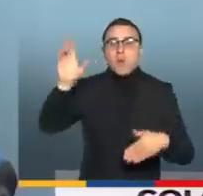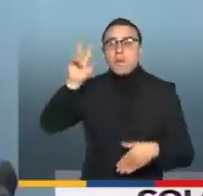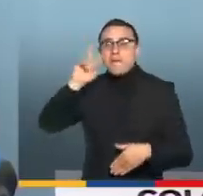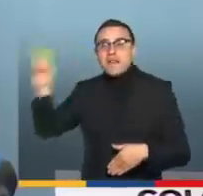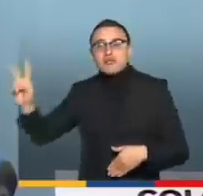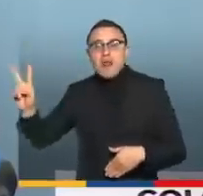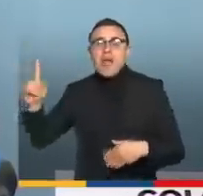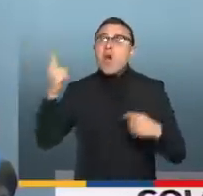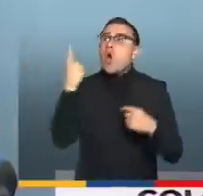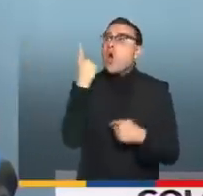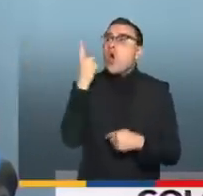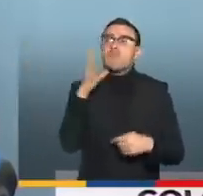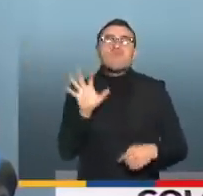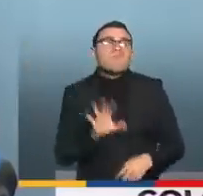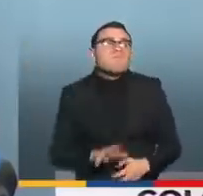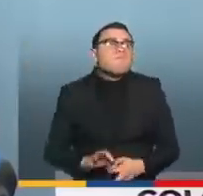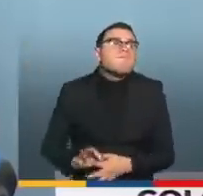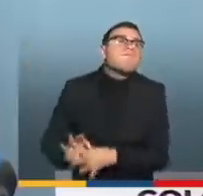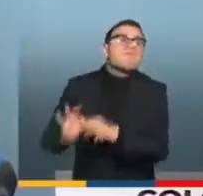Venezuela, una sola nación.